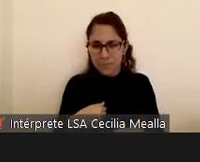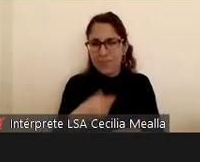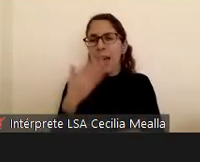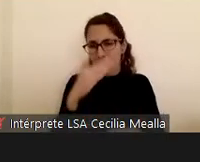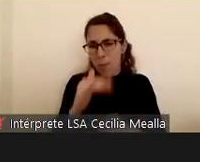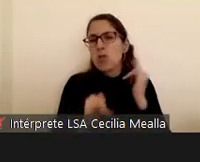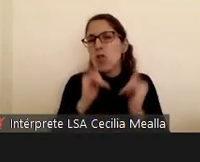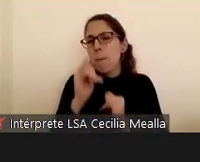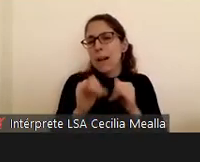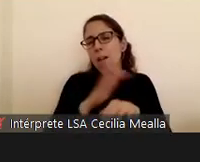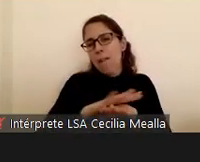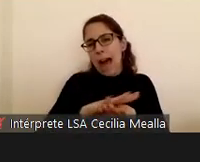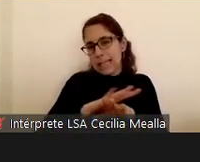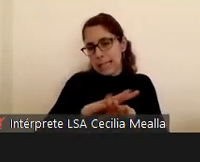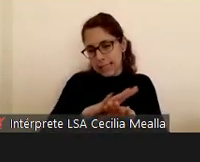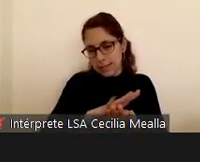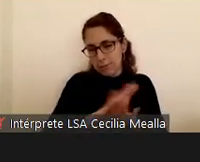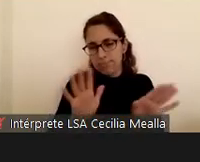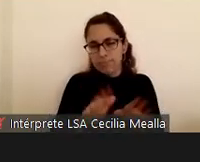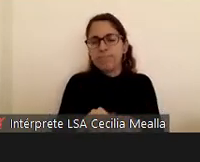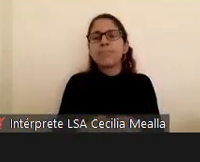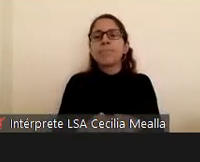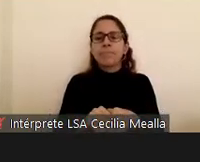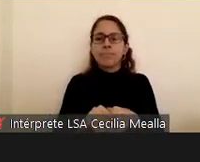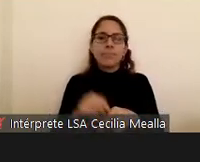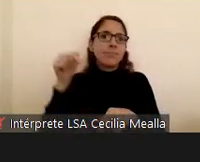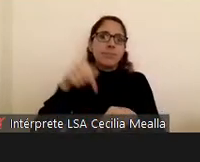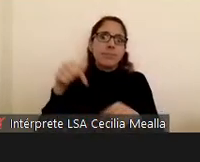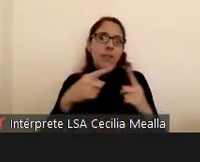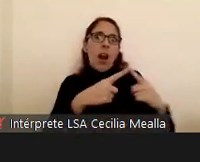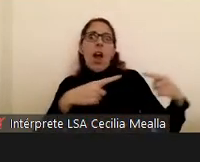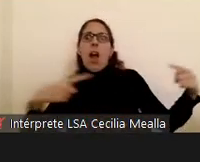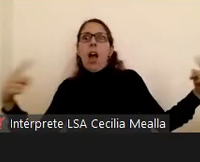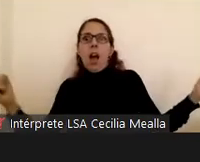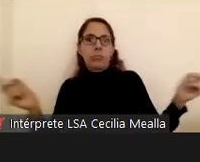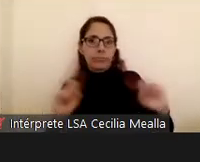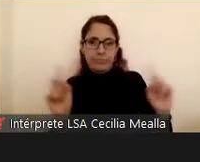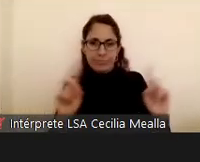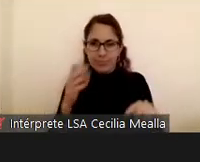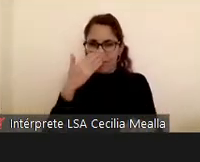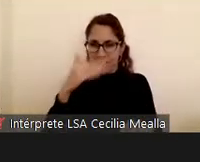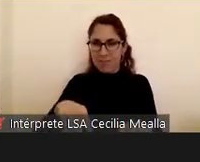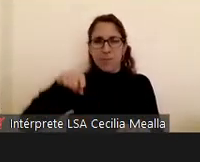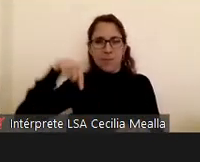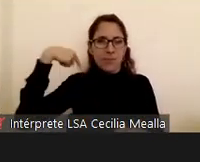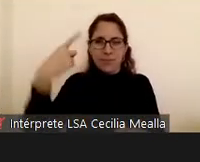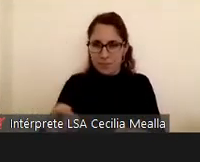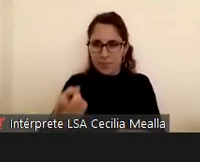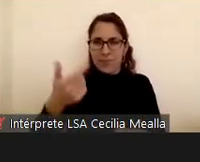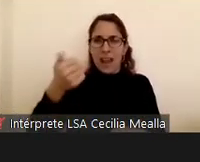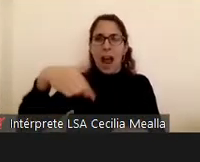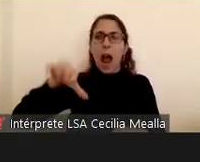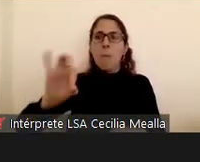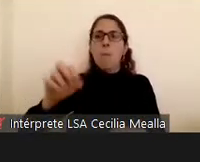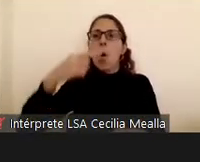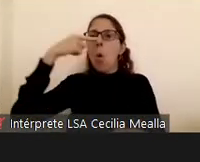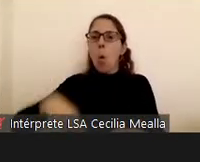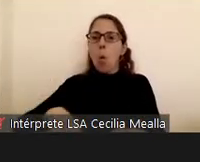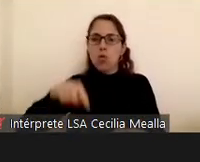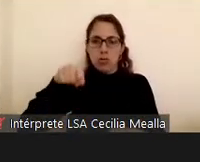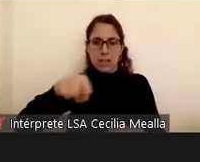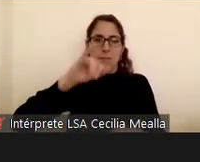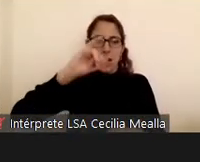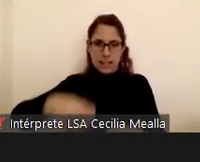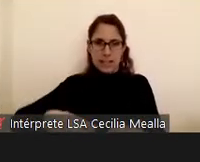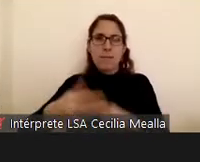muy simplemente, que les voy a explicar toda ahora la marcha, porque eso lo vamos a ver en la última APO de este bloque,